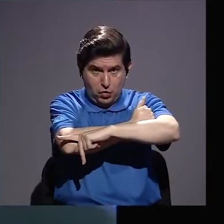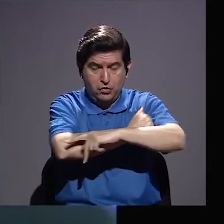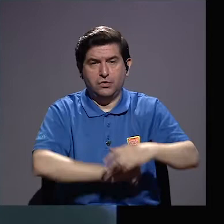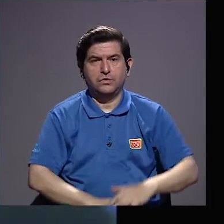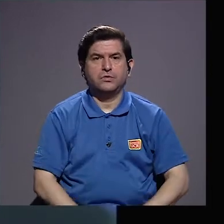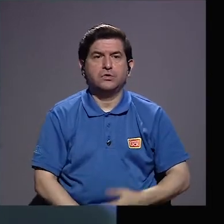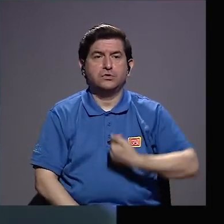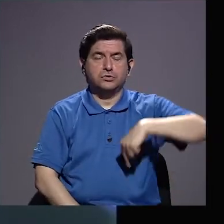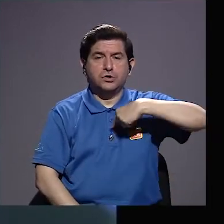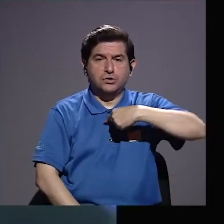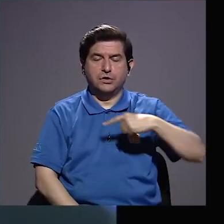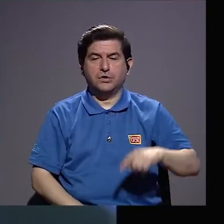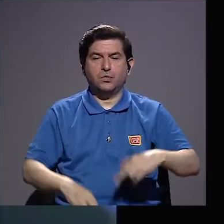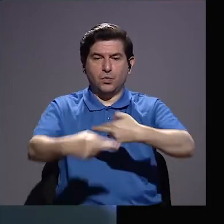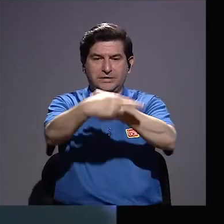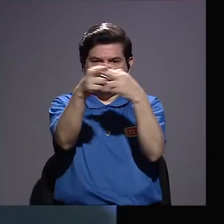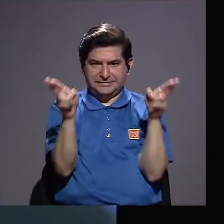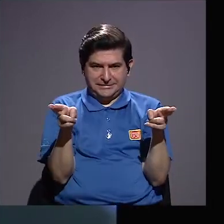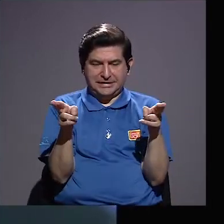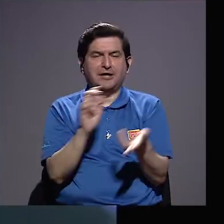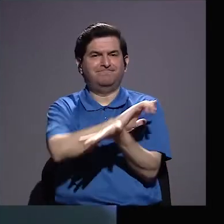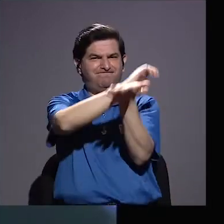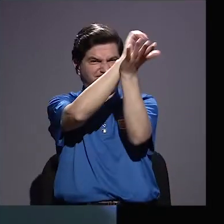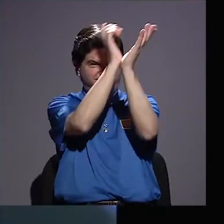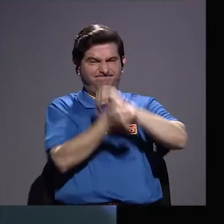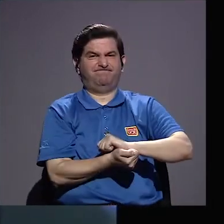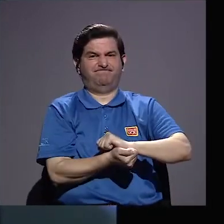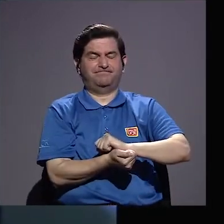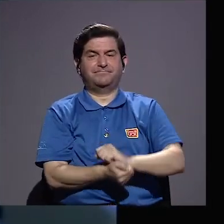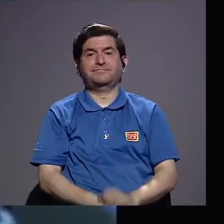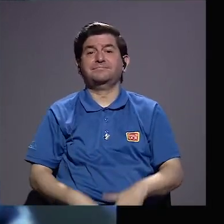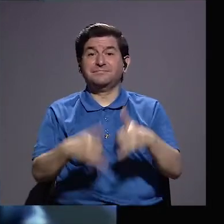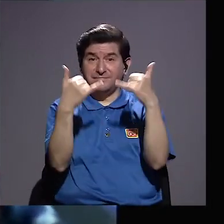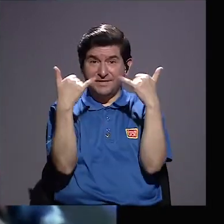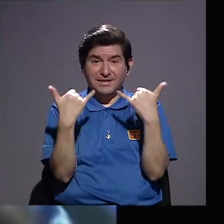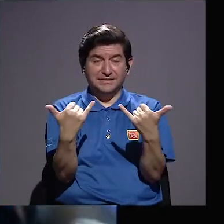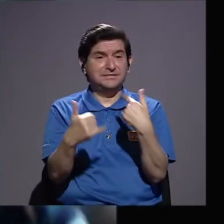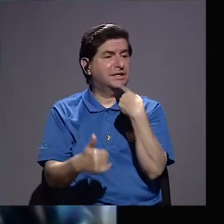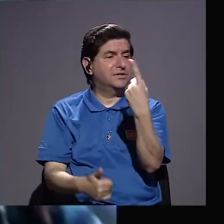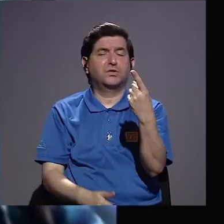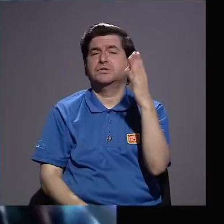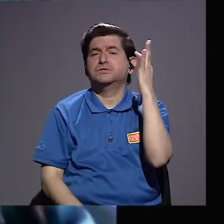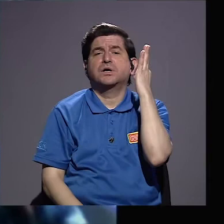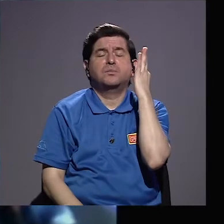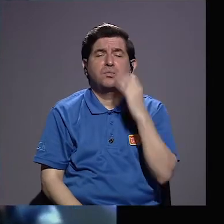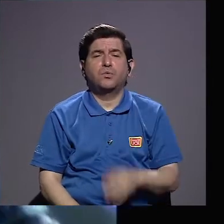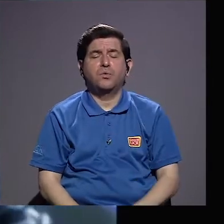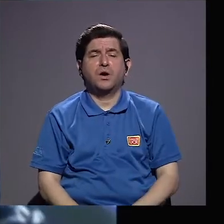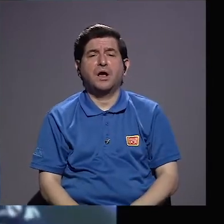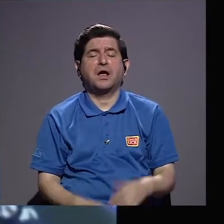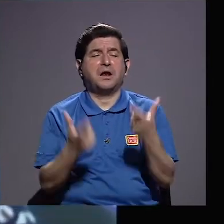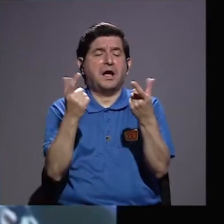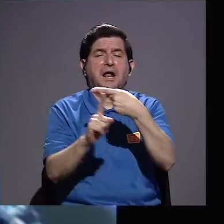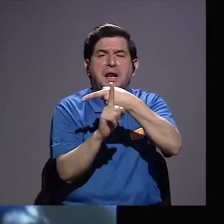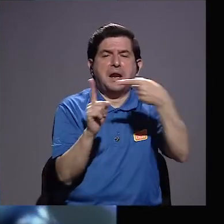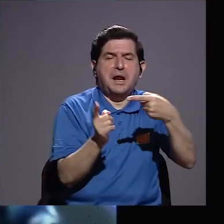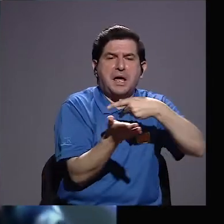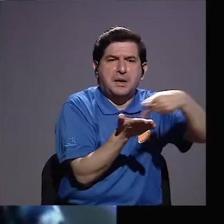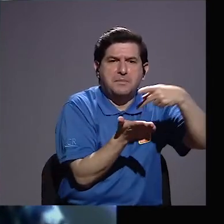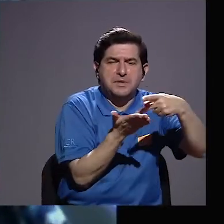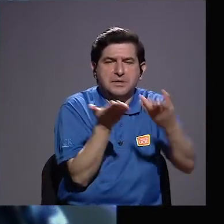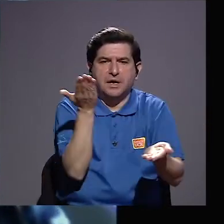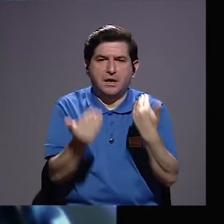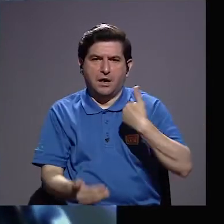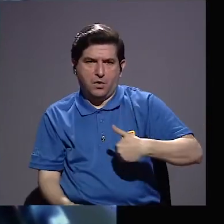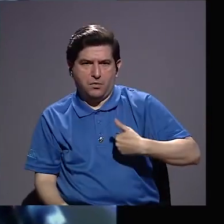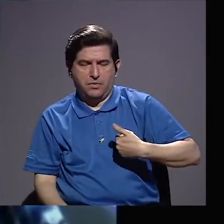países de nuestra región ha cambiado, ¿verdad? No dice que la mujer gane la mitad del sueldo